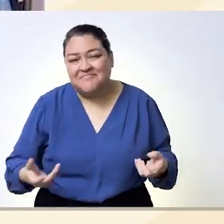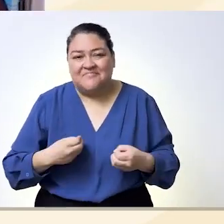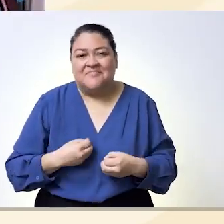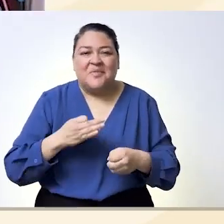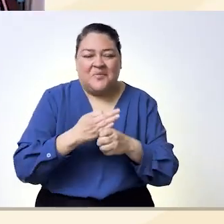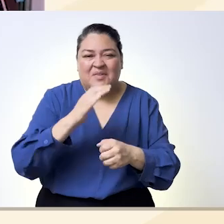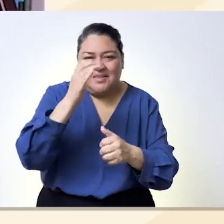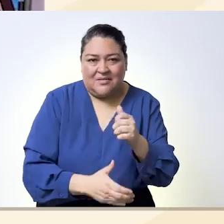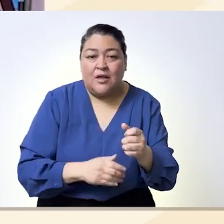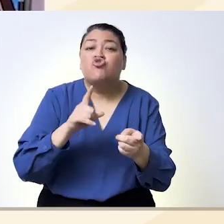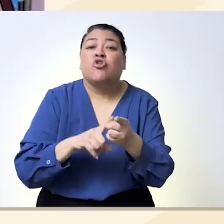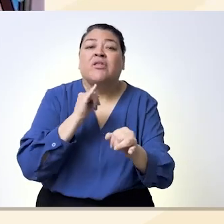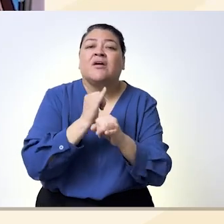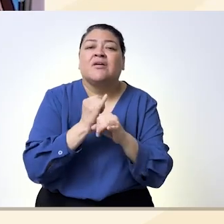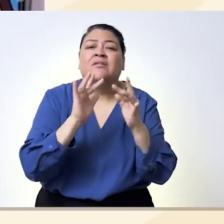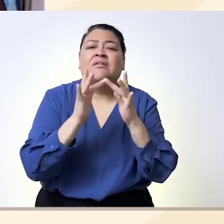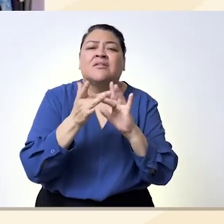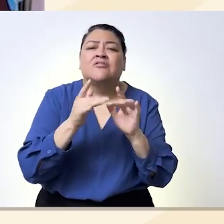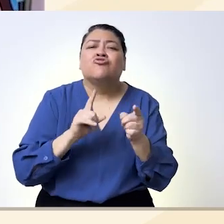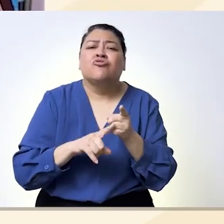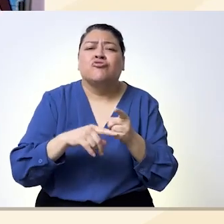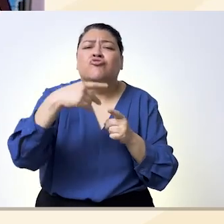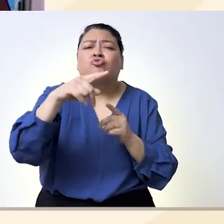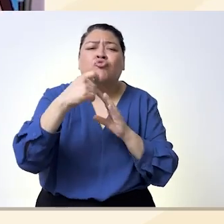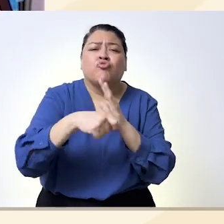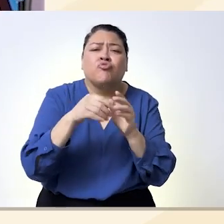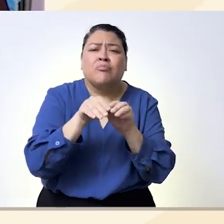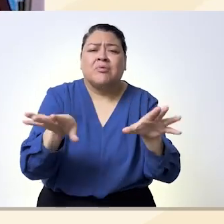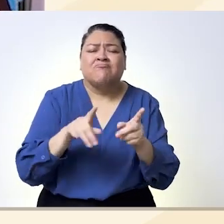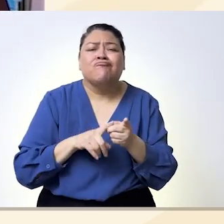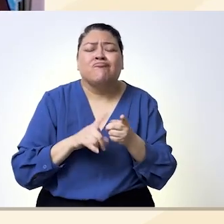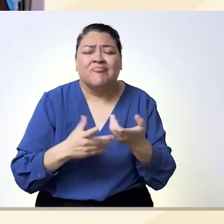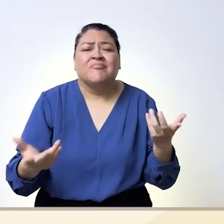¿Dónde podemos ver su trabajo? ¿Qué nos quieren contar un poquito?